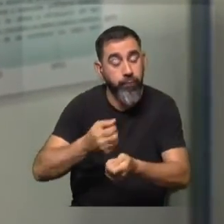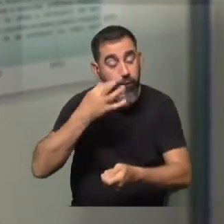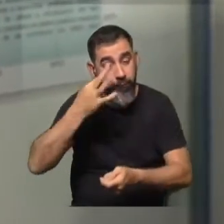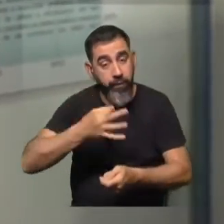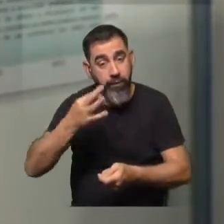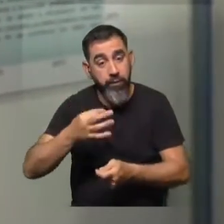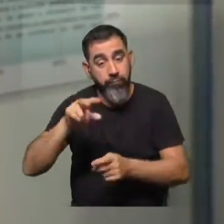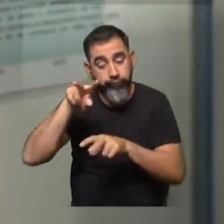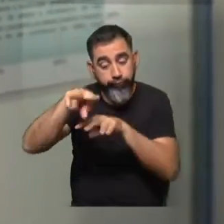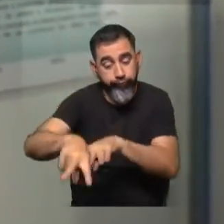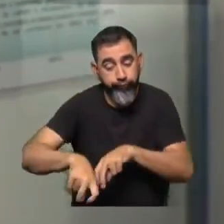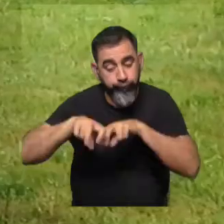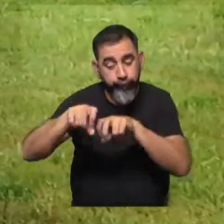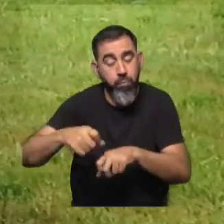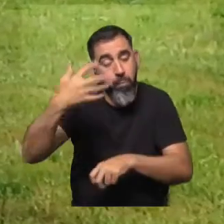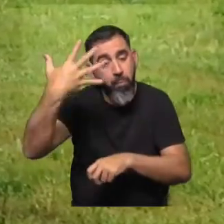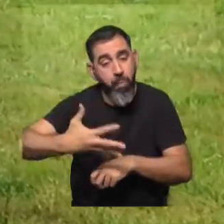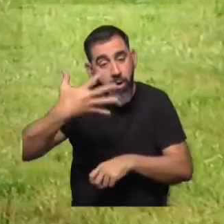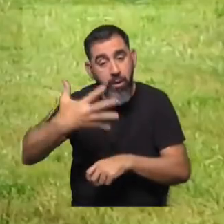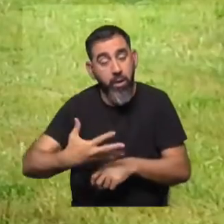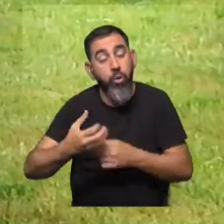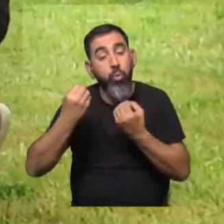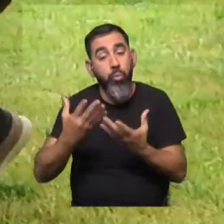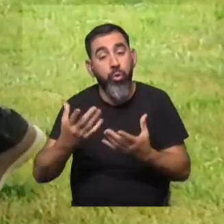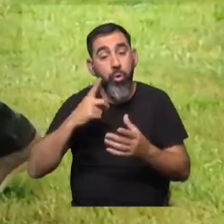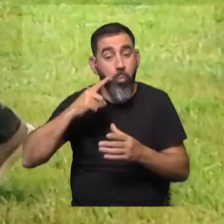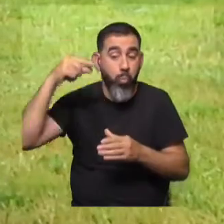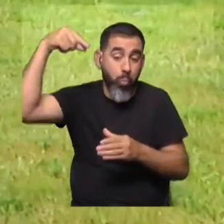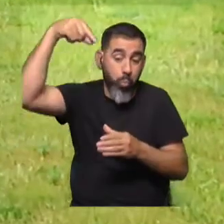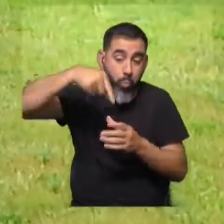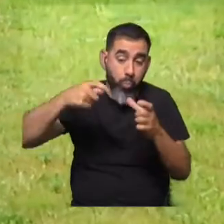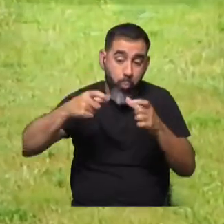la excavación, porque uno tiene que o hacer un pozo,